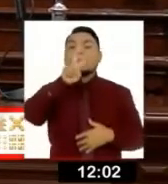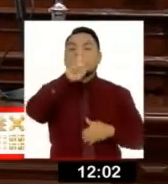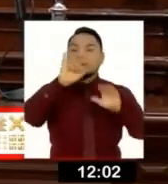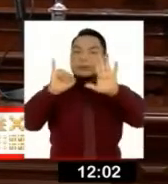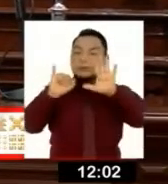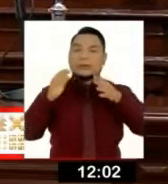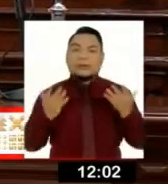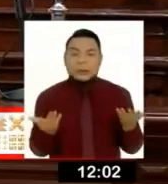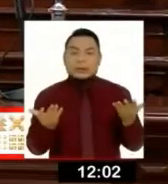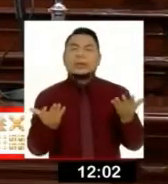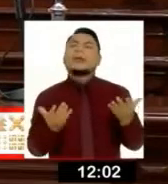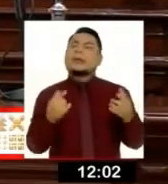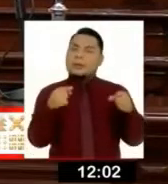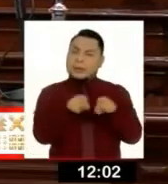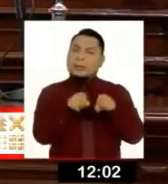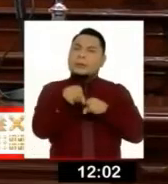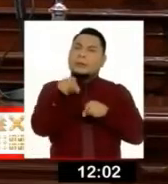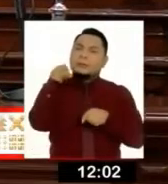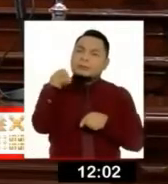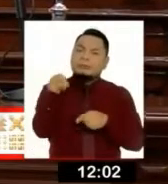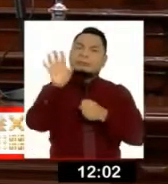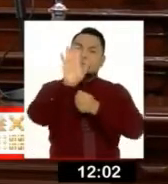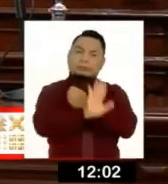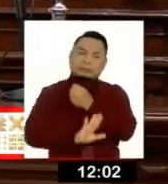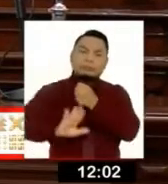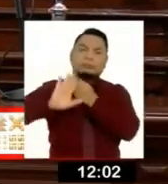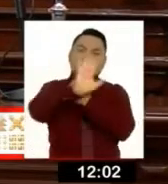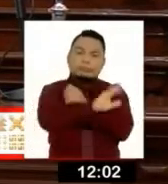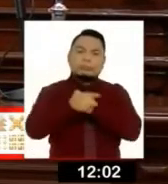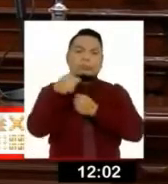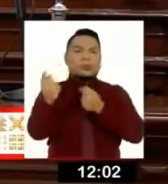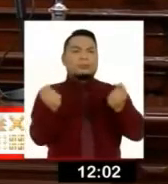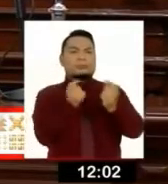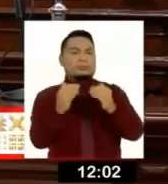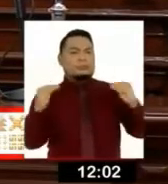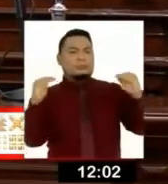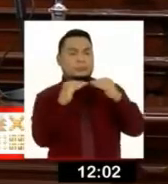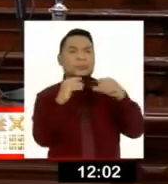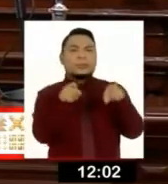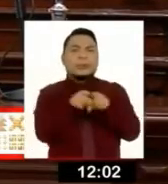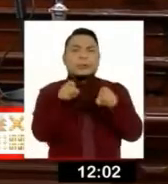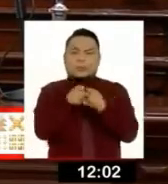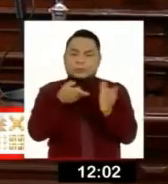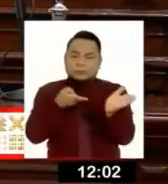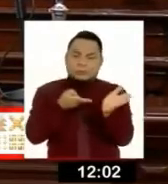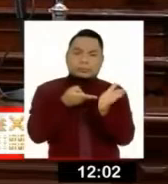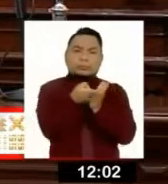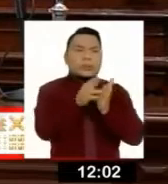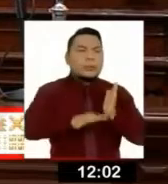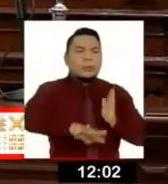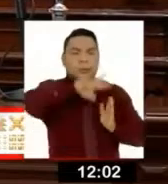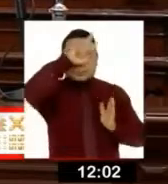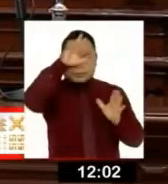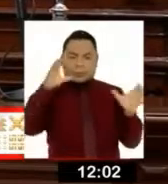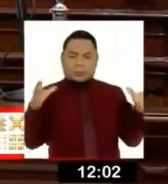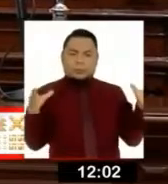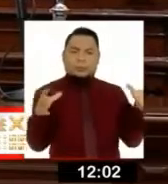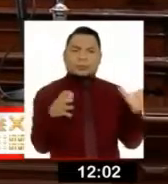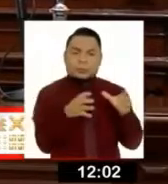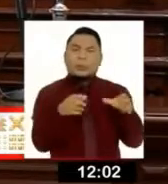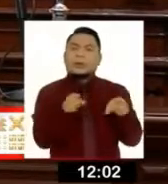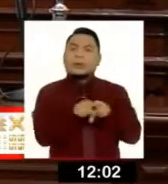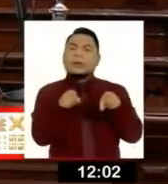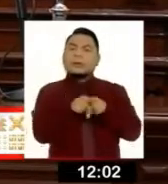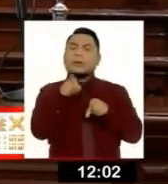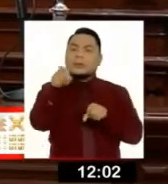2021-2026, así como defender la soberanía, la integridad de la República y